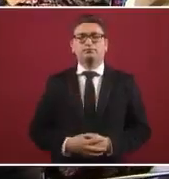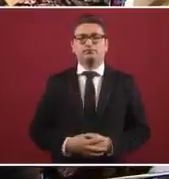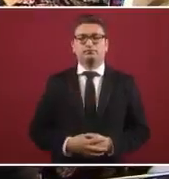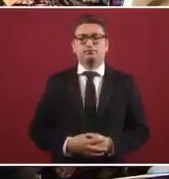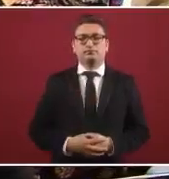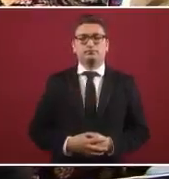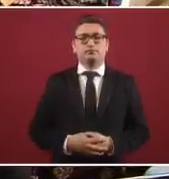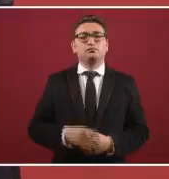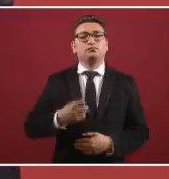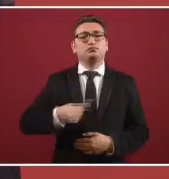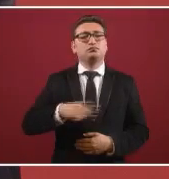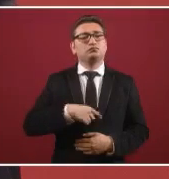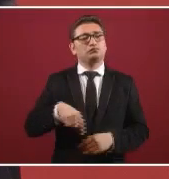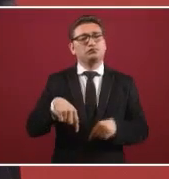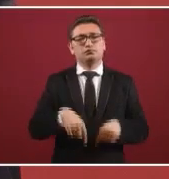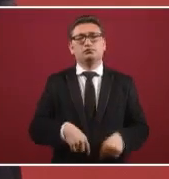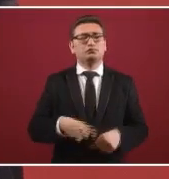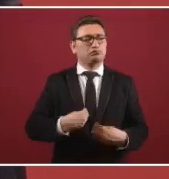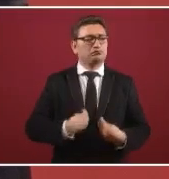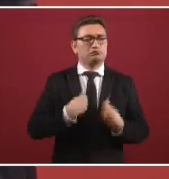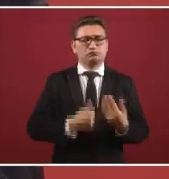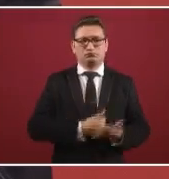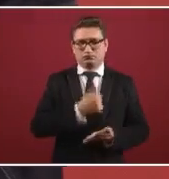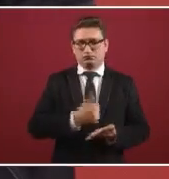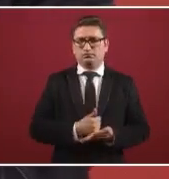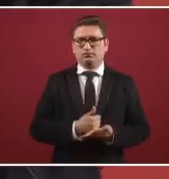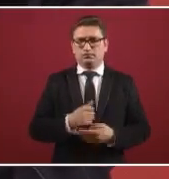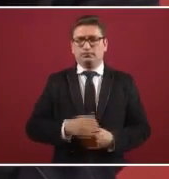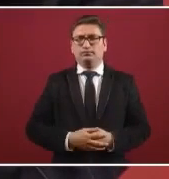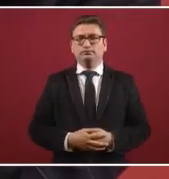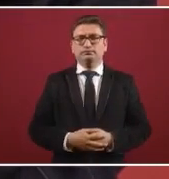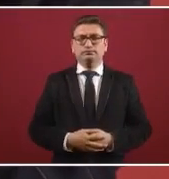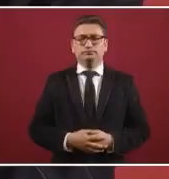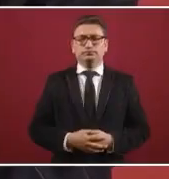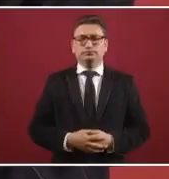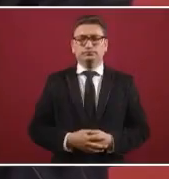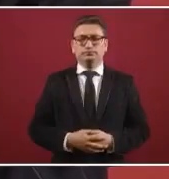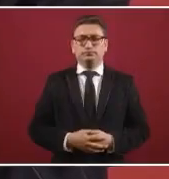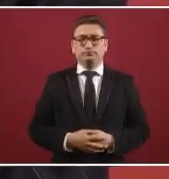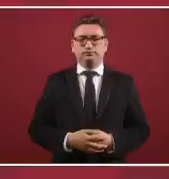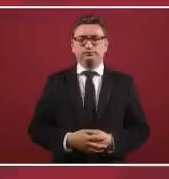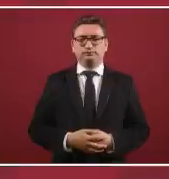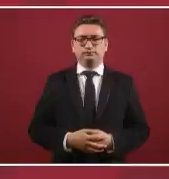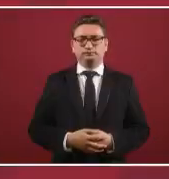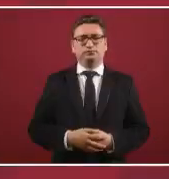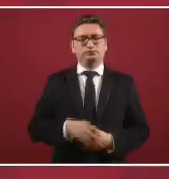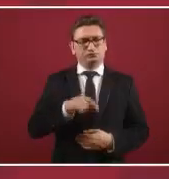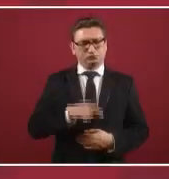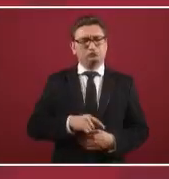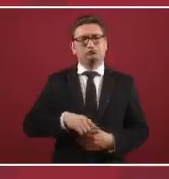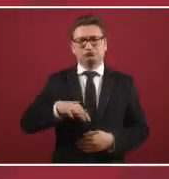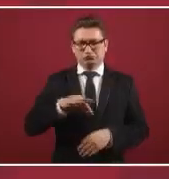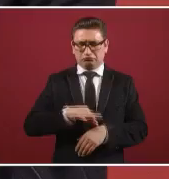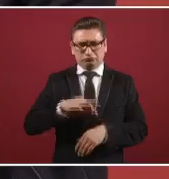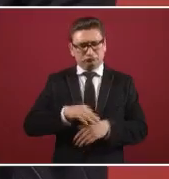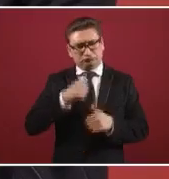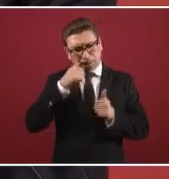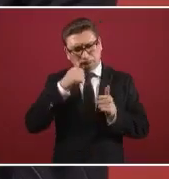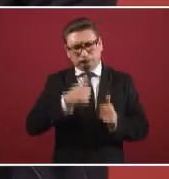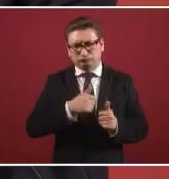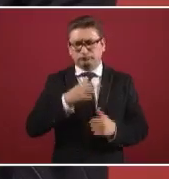de vivir aquí en la ciudad y tener una mejor atención médica.